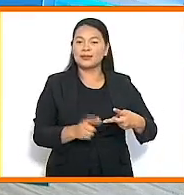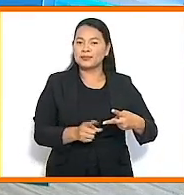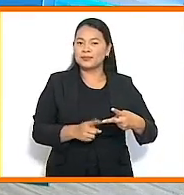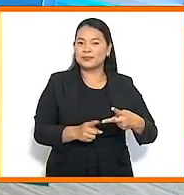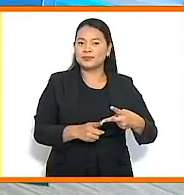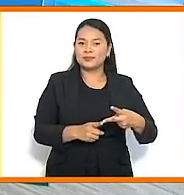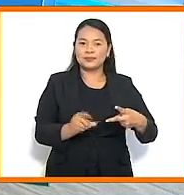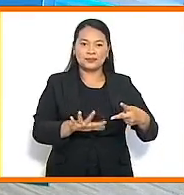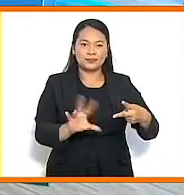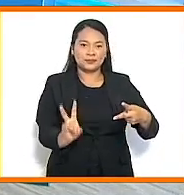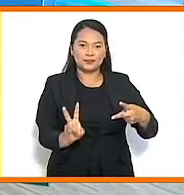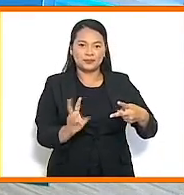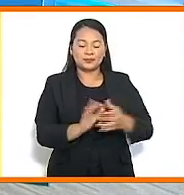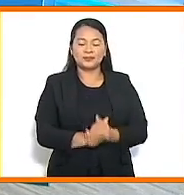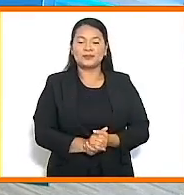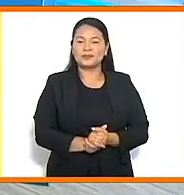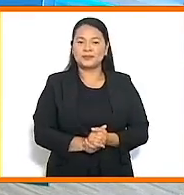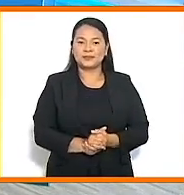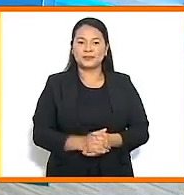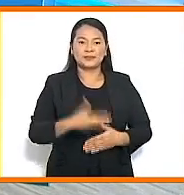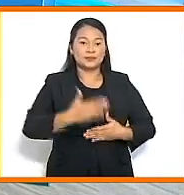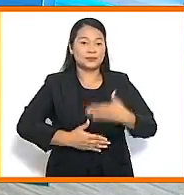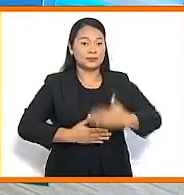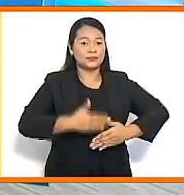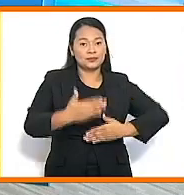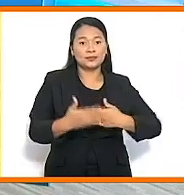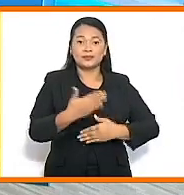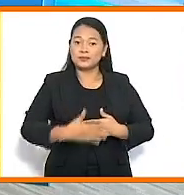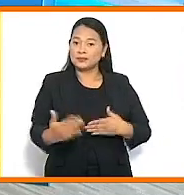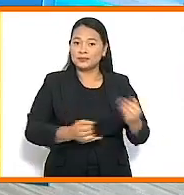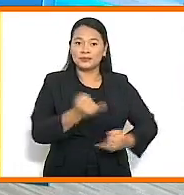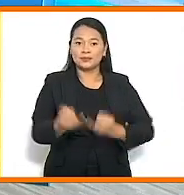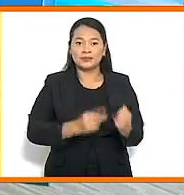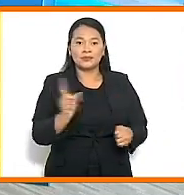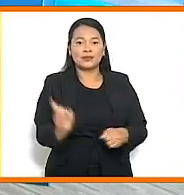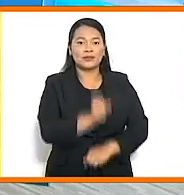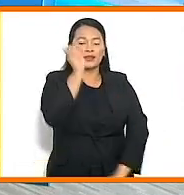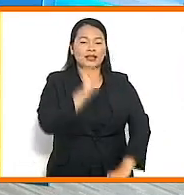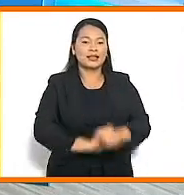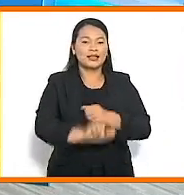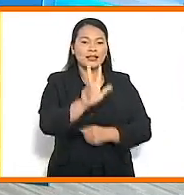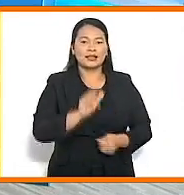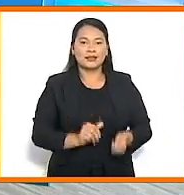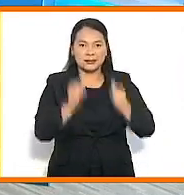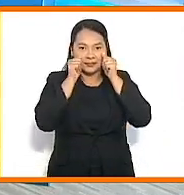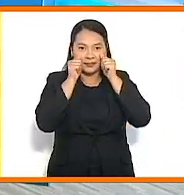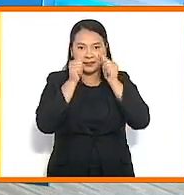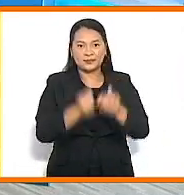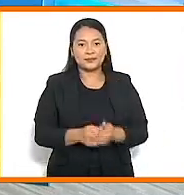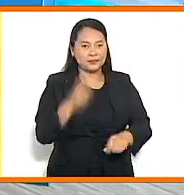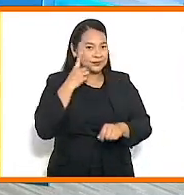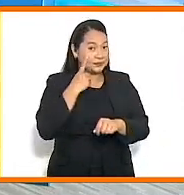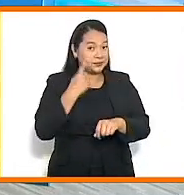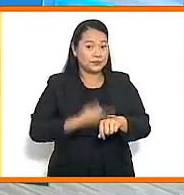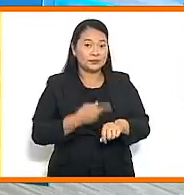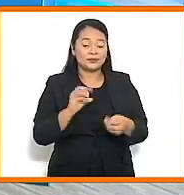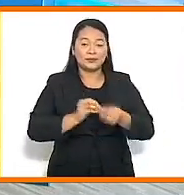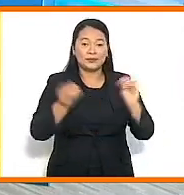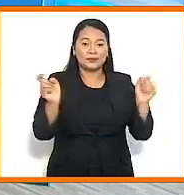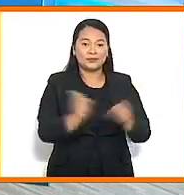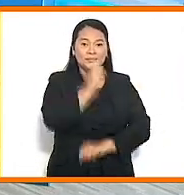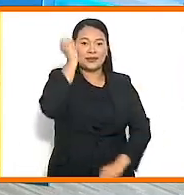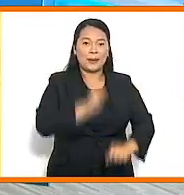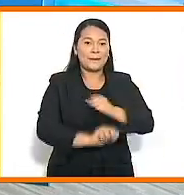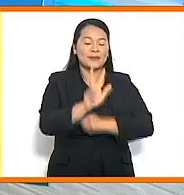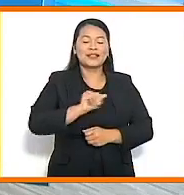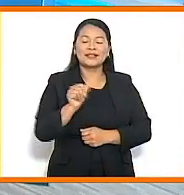2, 57. Continuamos pegando y ganando con Pega 3. Atentos porque se vienen tus tres números favorecidos en esta